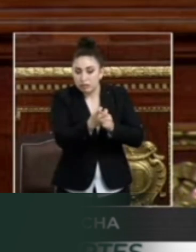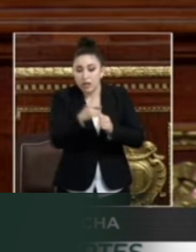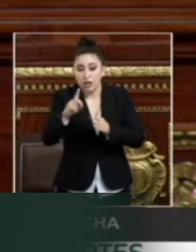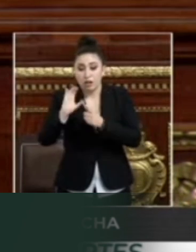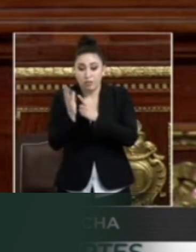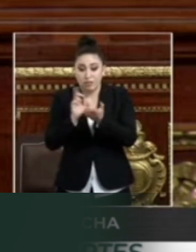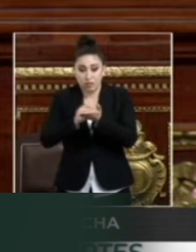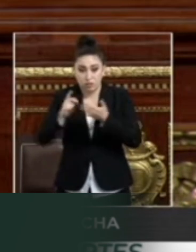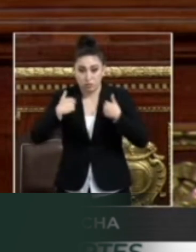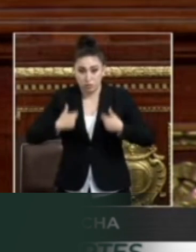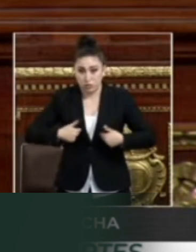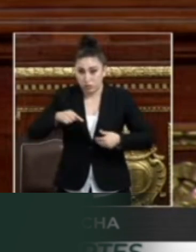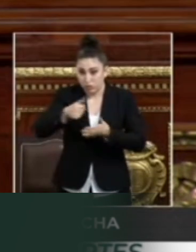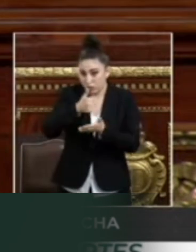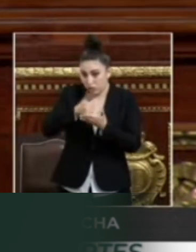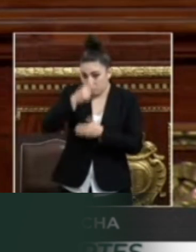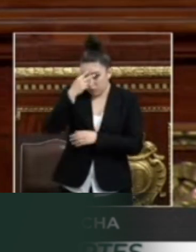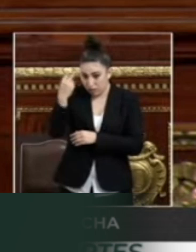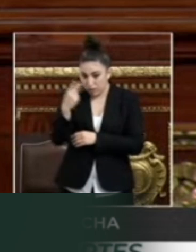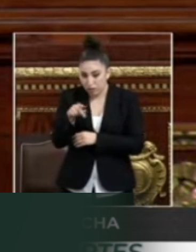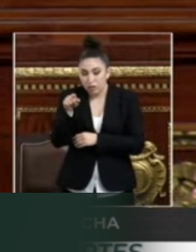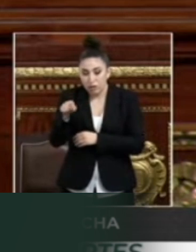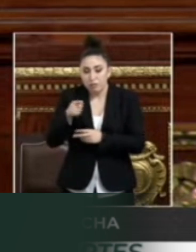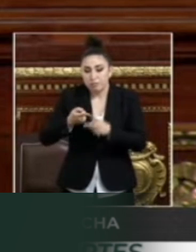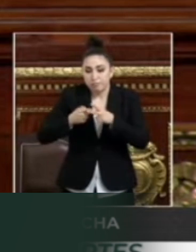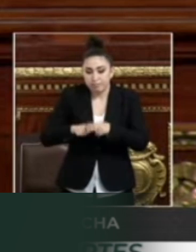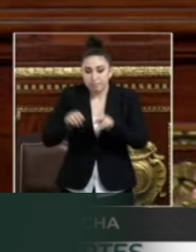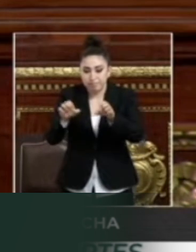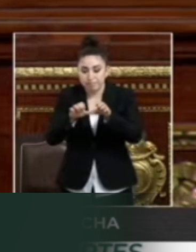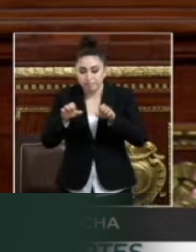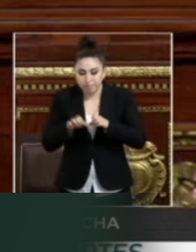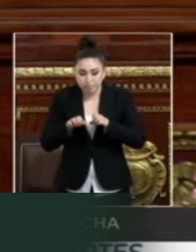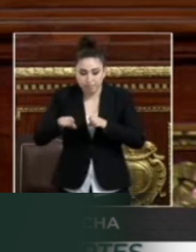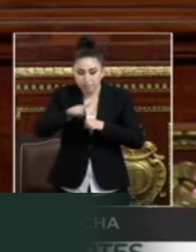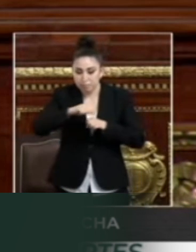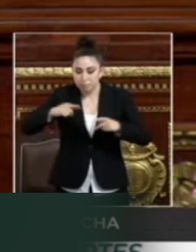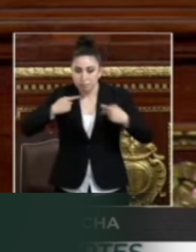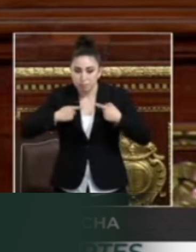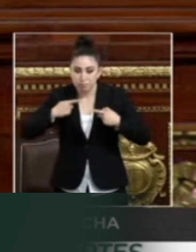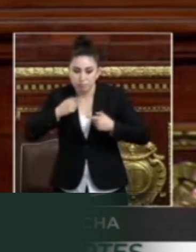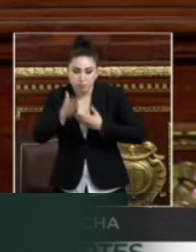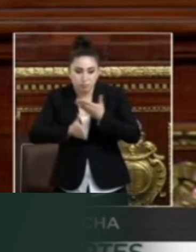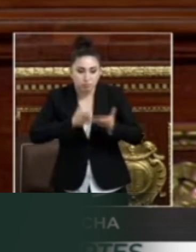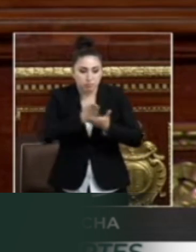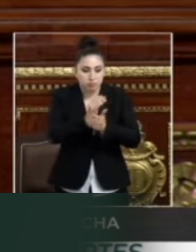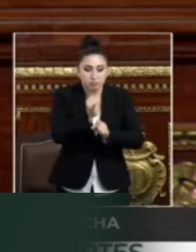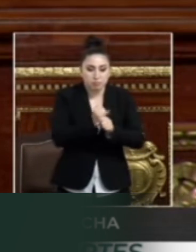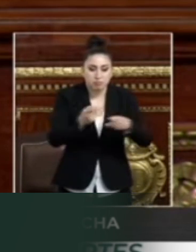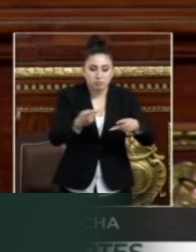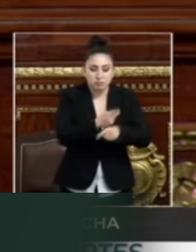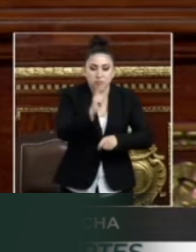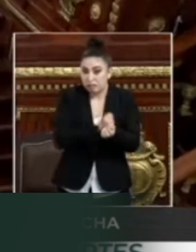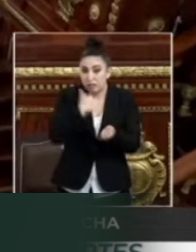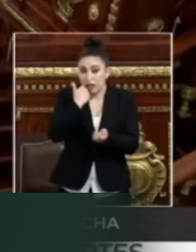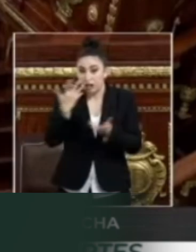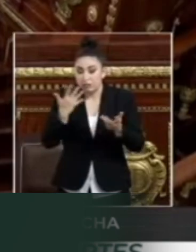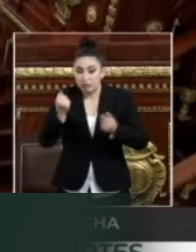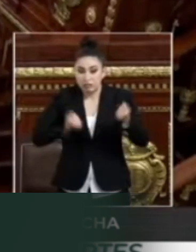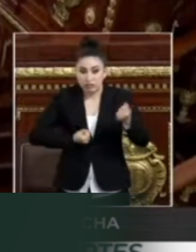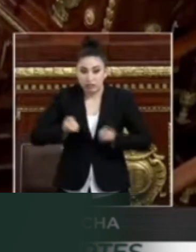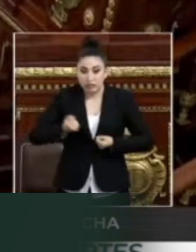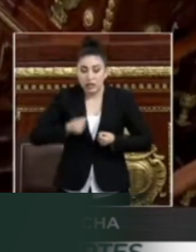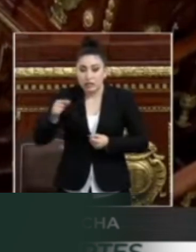materia. La reforma establece que las Procuradurías de Protección deberán reportar cada 6 meses a la Procuraduría de Protección Federal